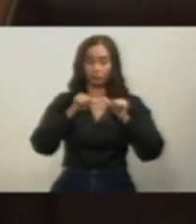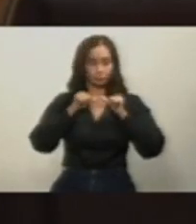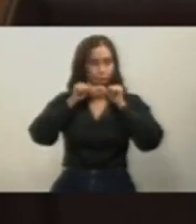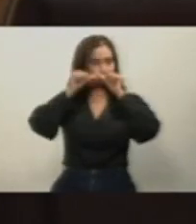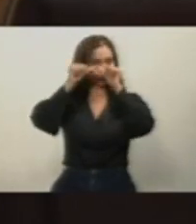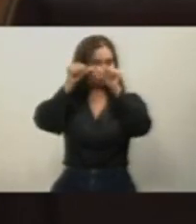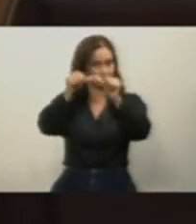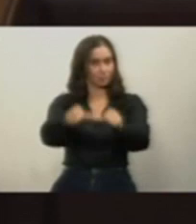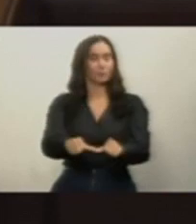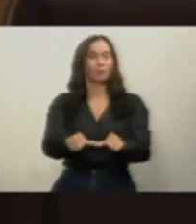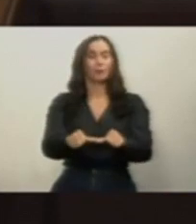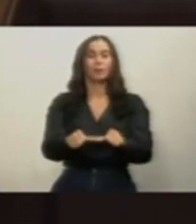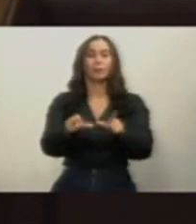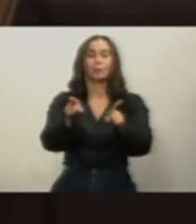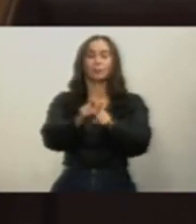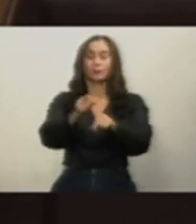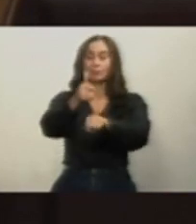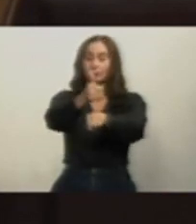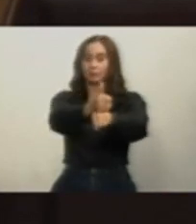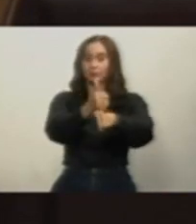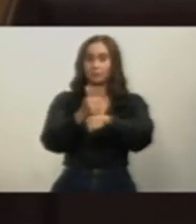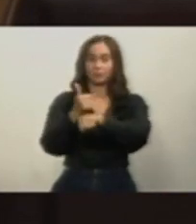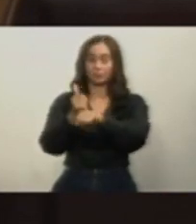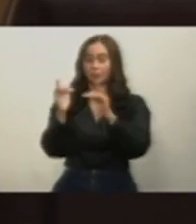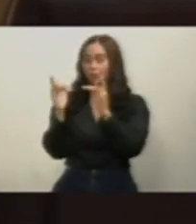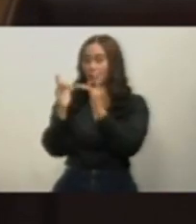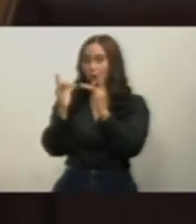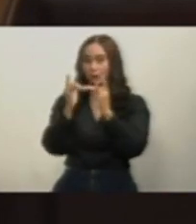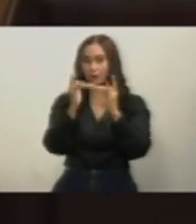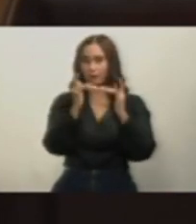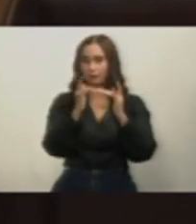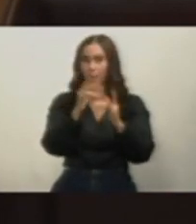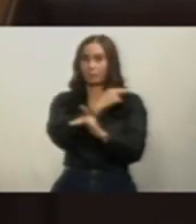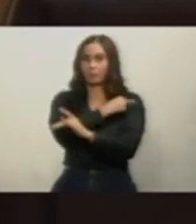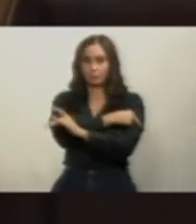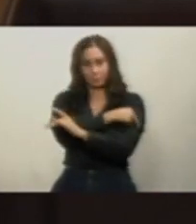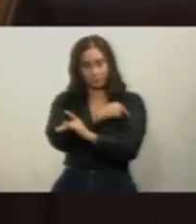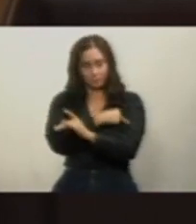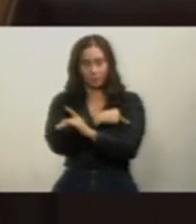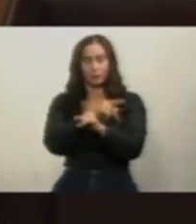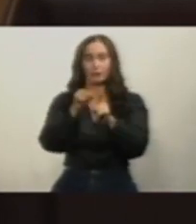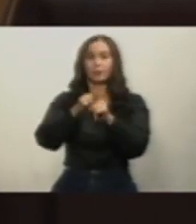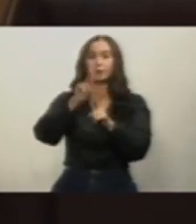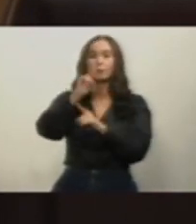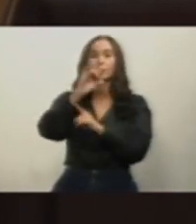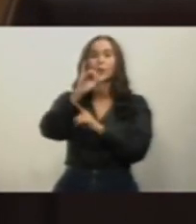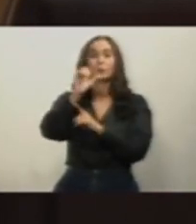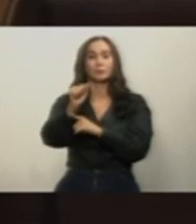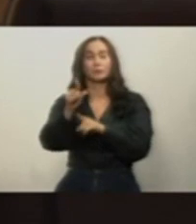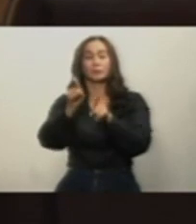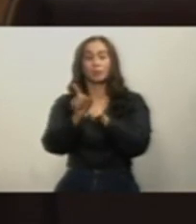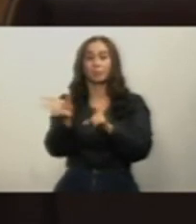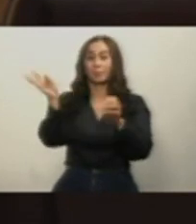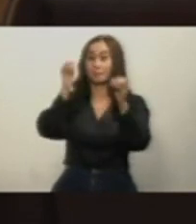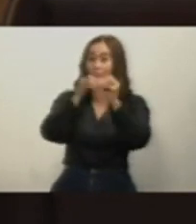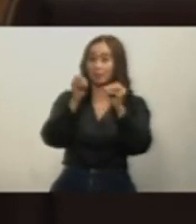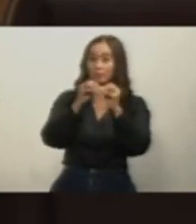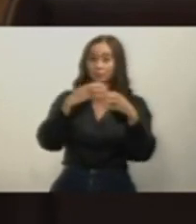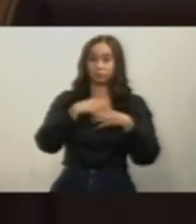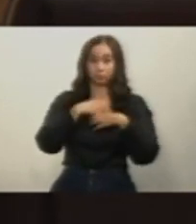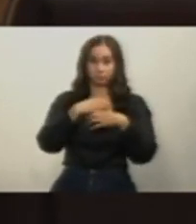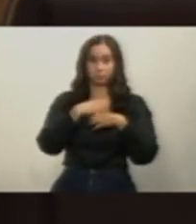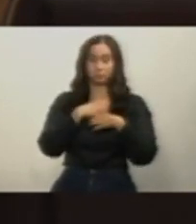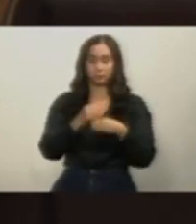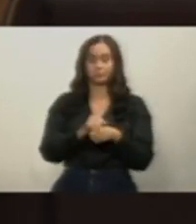la capacidad instalada de camas hospitalarias camas uci y ventiladores distribuiremos